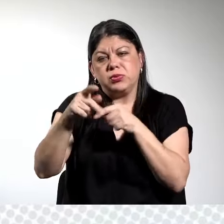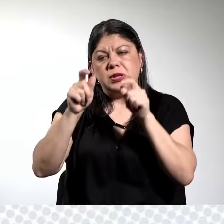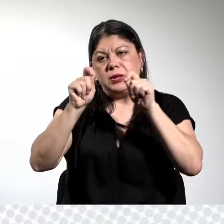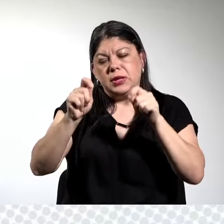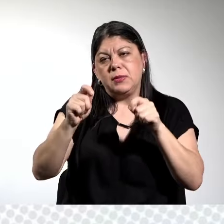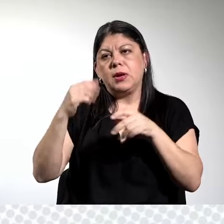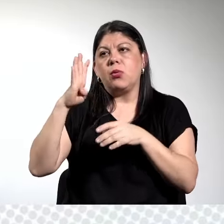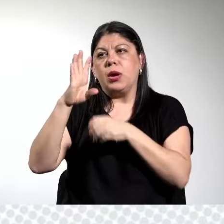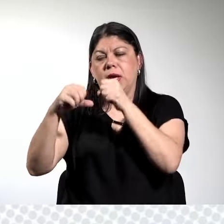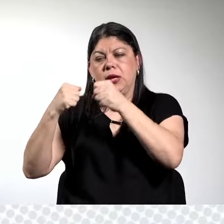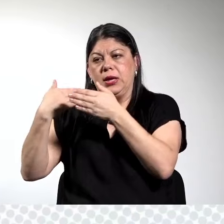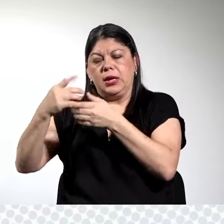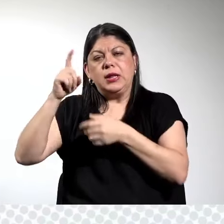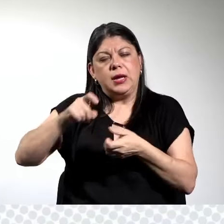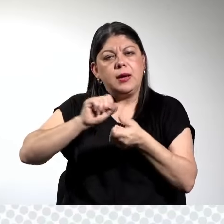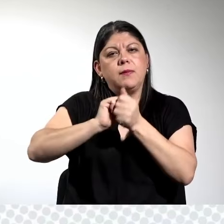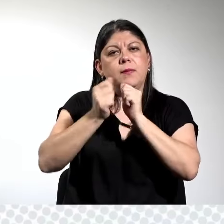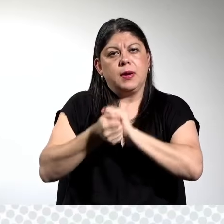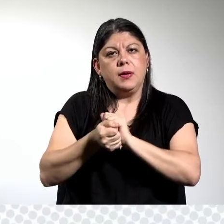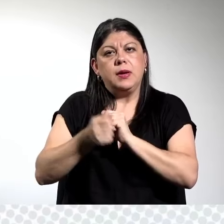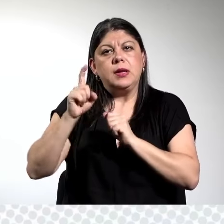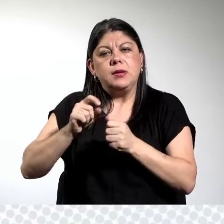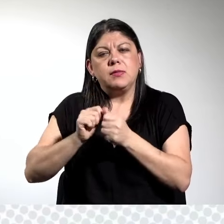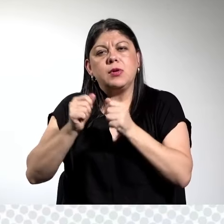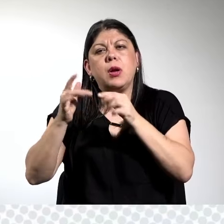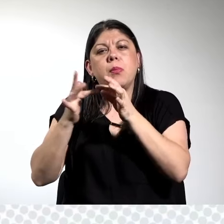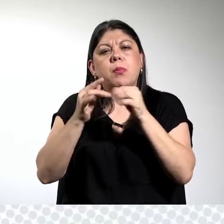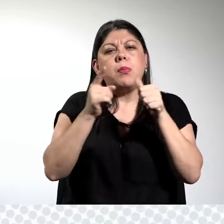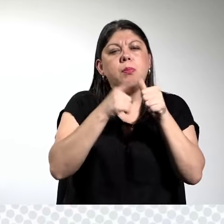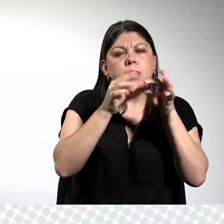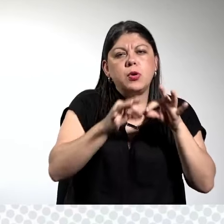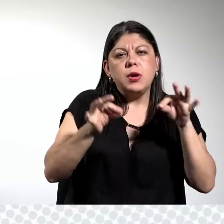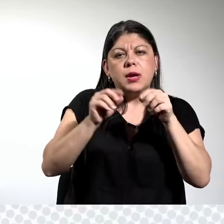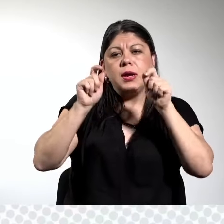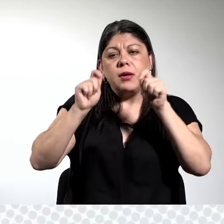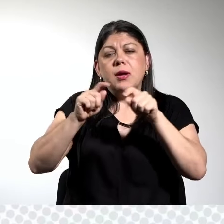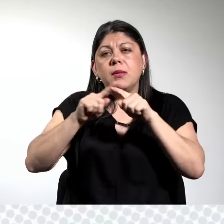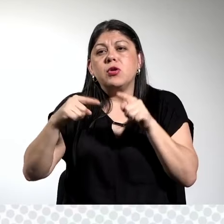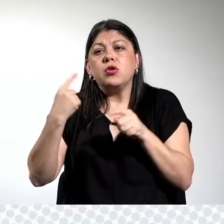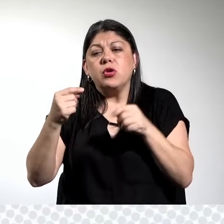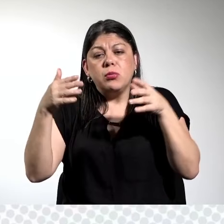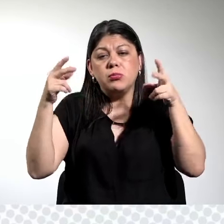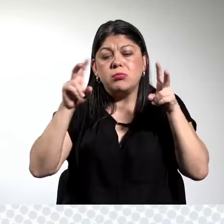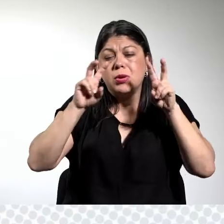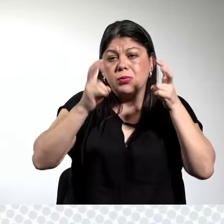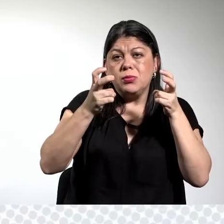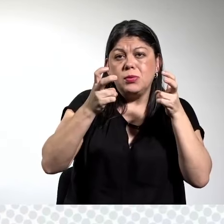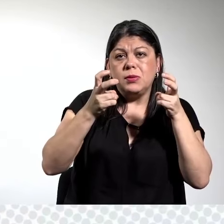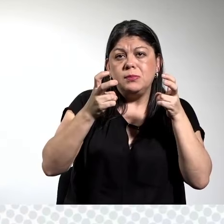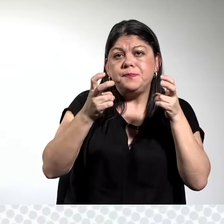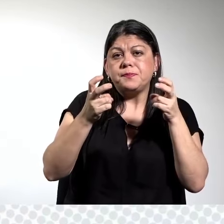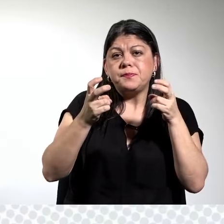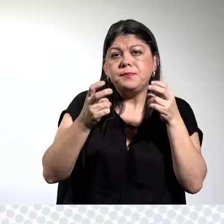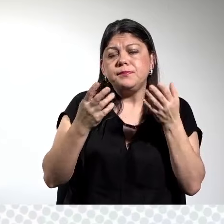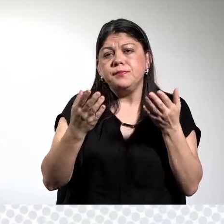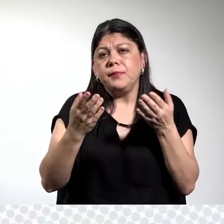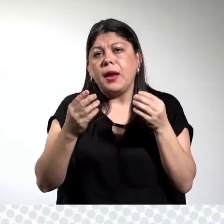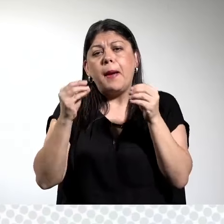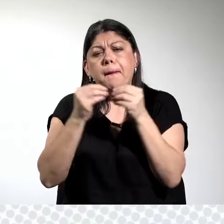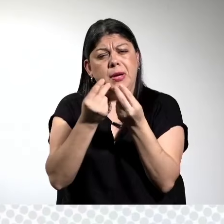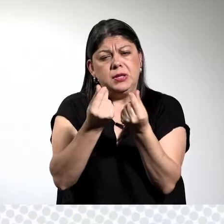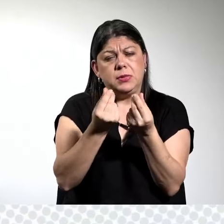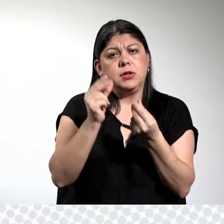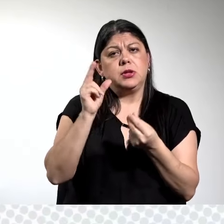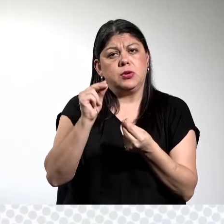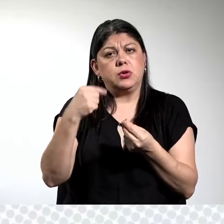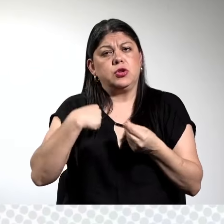40 años. Eso se tiene que revertir y más bien se tiene que ser una prioridad la inversión en educación, pero no solo para un tema de más plata. Y